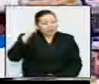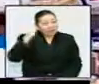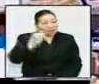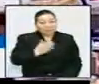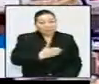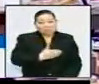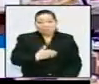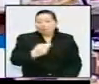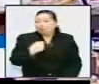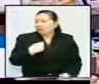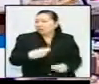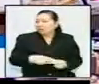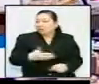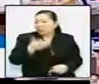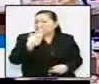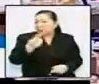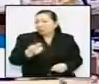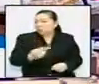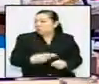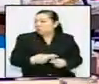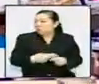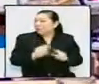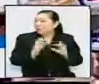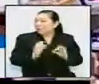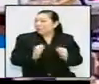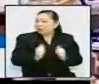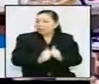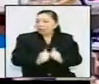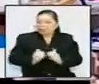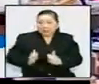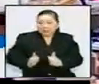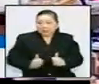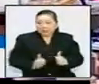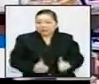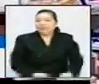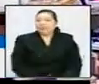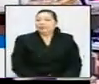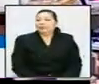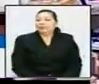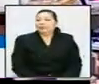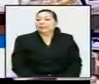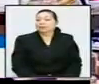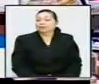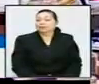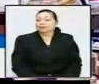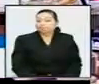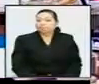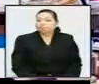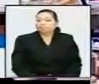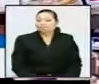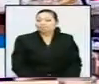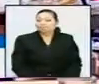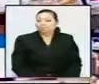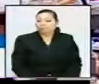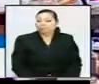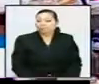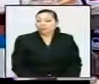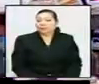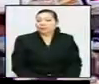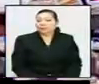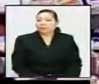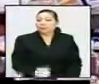ingeniero por ahí, que no recuerdo su nombre, pero siempre ha sido orientada a ese tipo de comentarios, ¿no? Bien. Siguiente